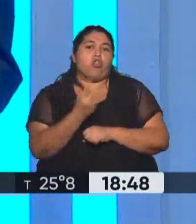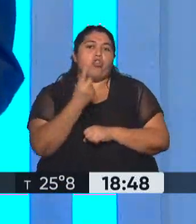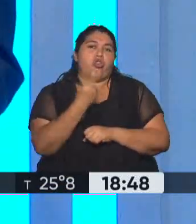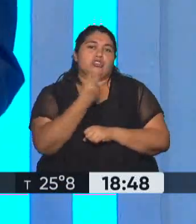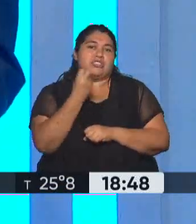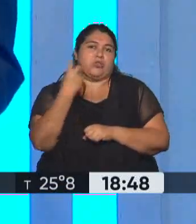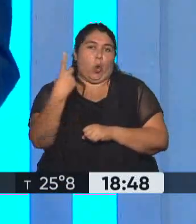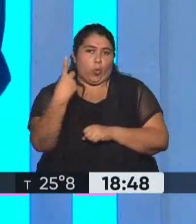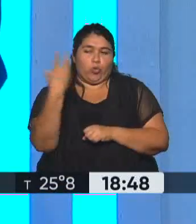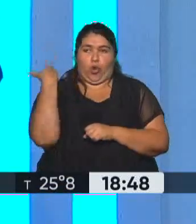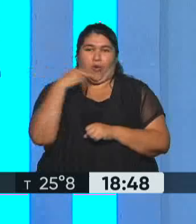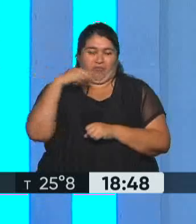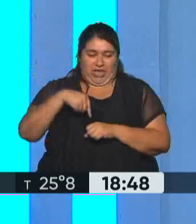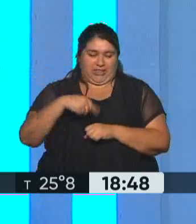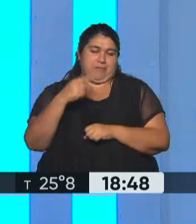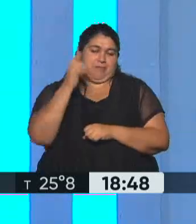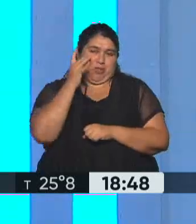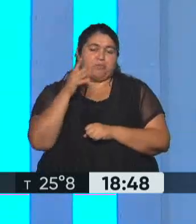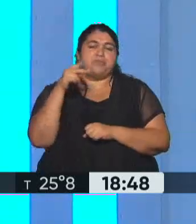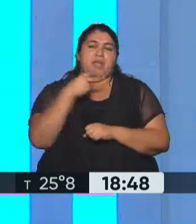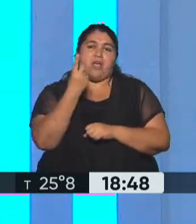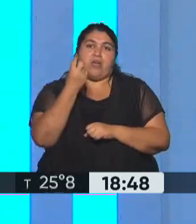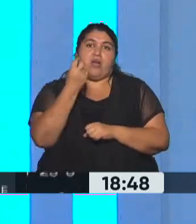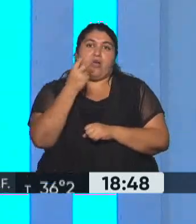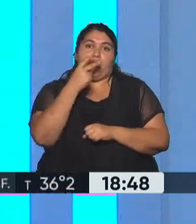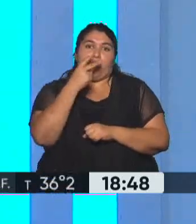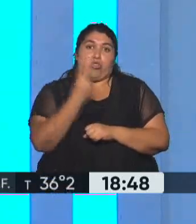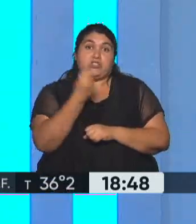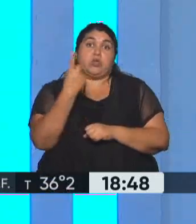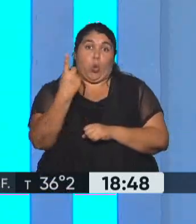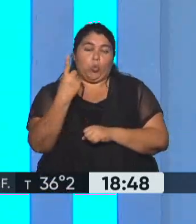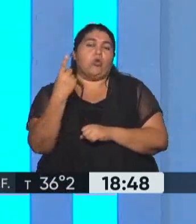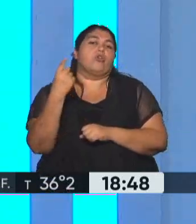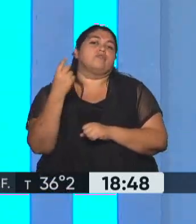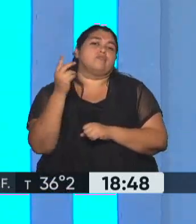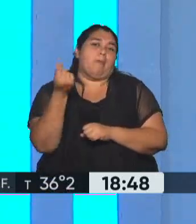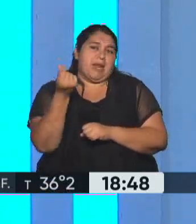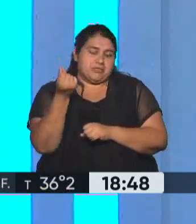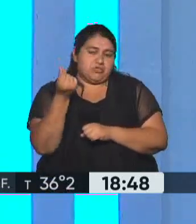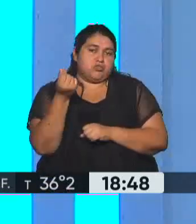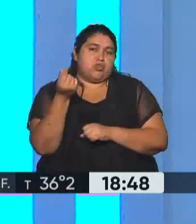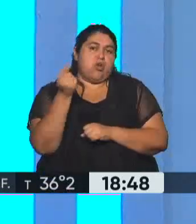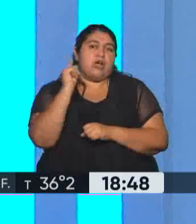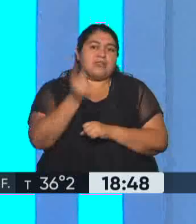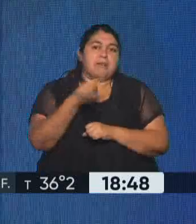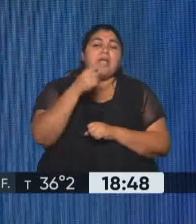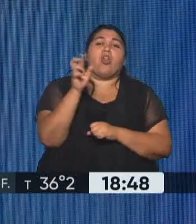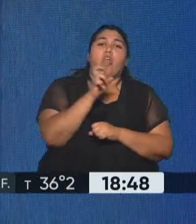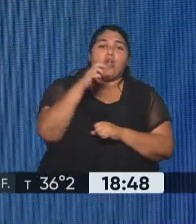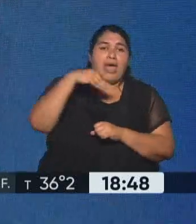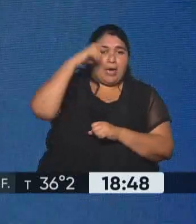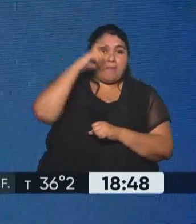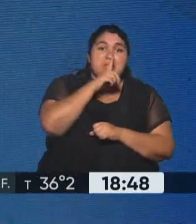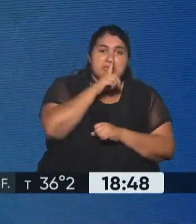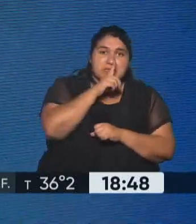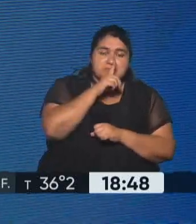en este día viernes, y que hay algunas resoluciones de la Comisión Nacional de Valores que tienen que ver también con el dólar MEP. Exactamente, con el